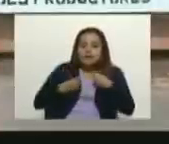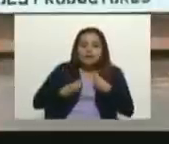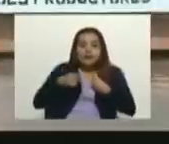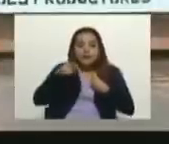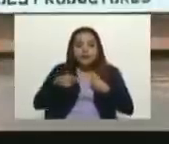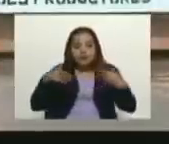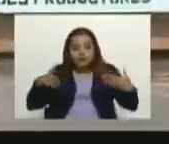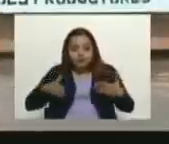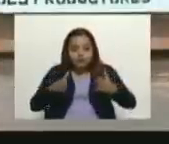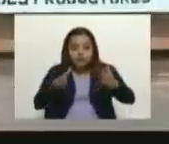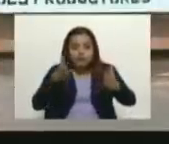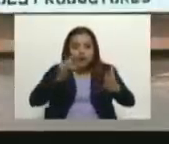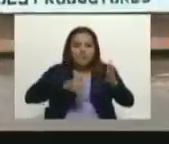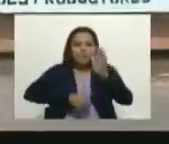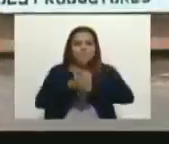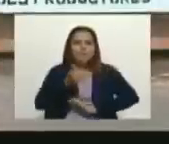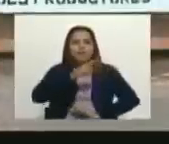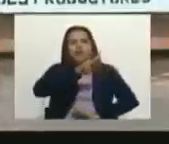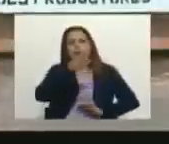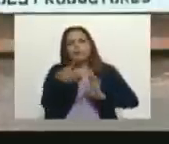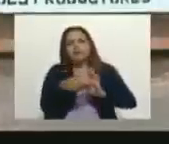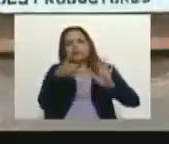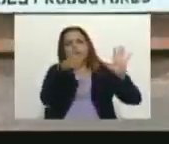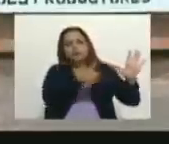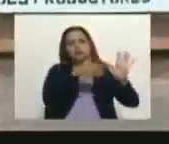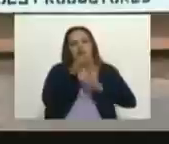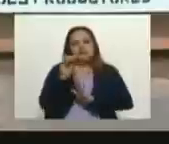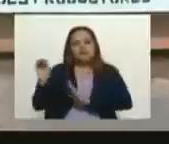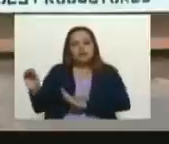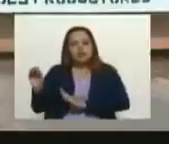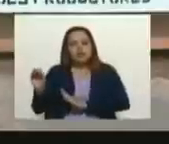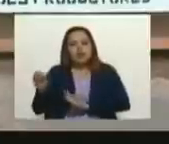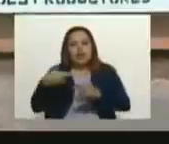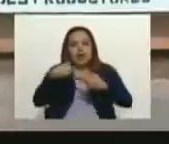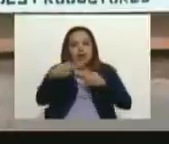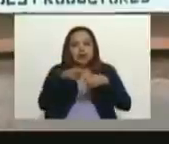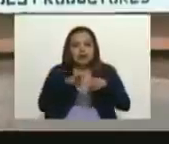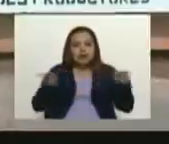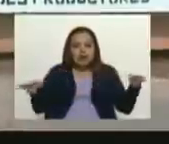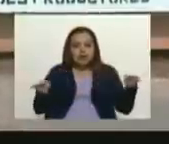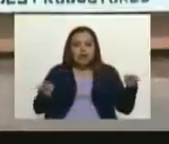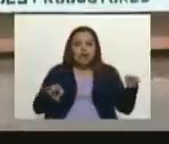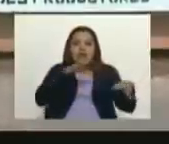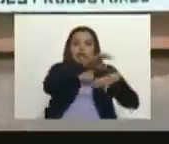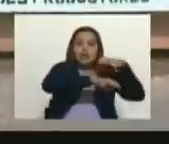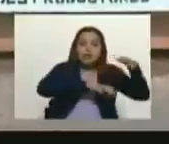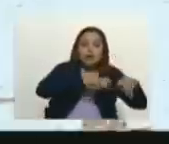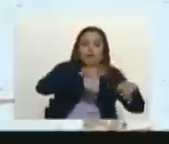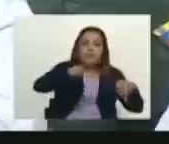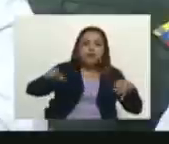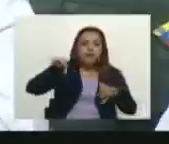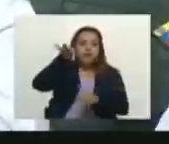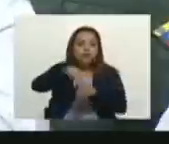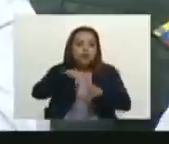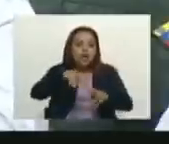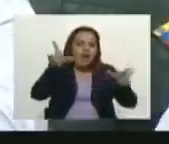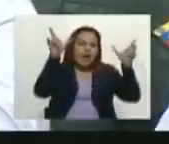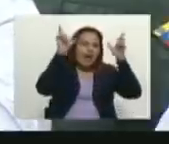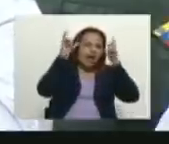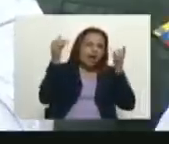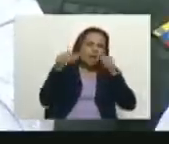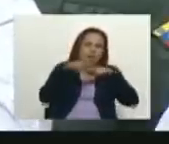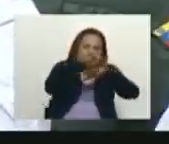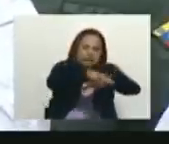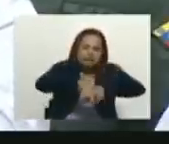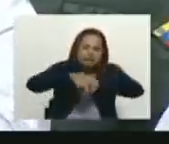que afectaba más de 2.600 hectáreas de los productores, los animales, el ganado, más la